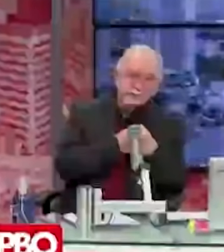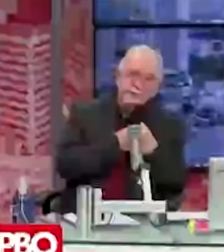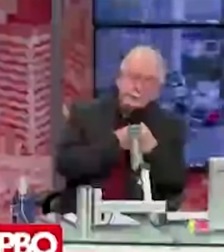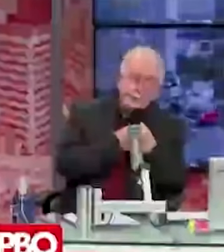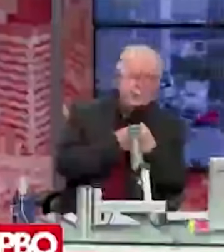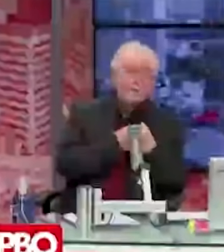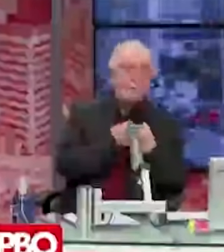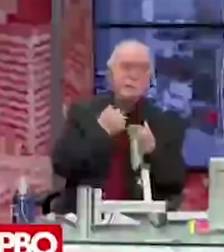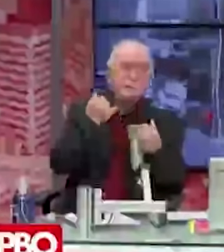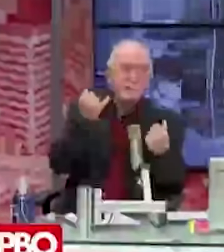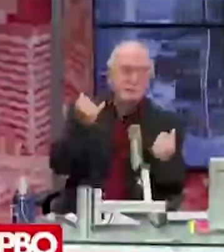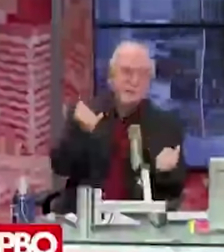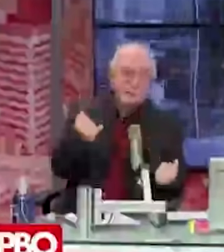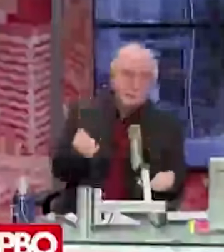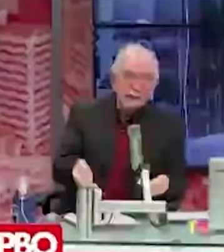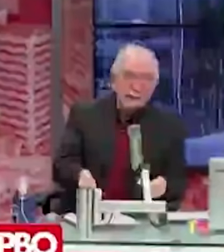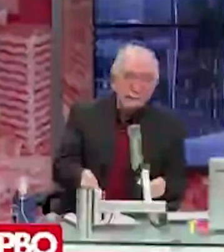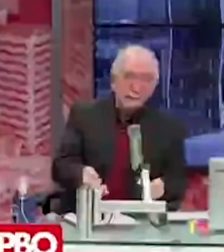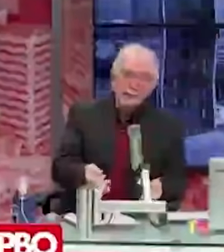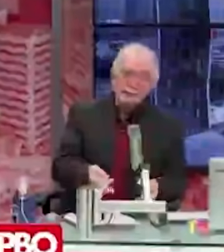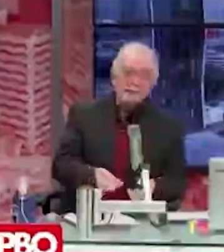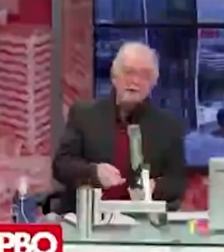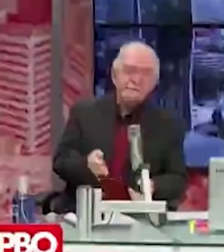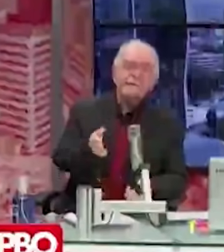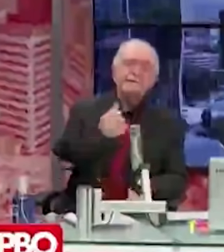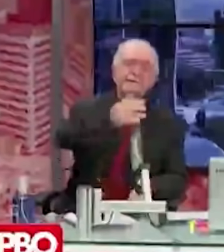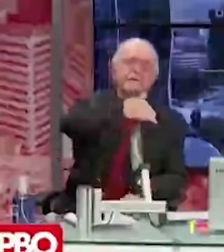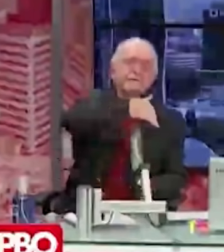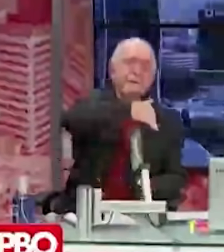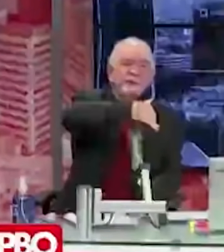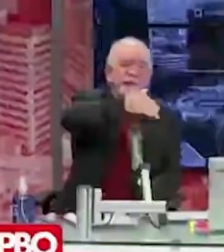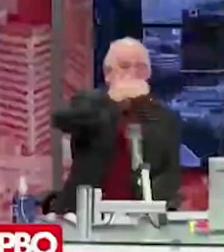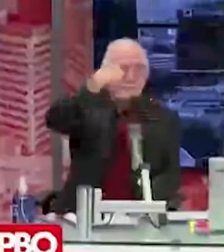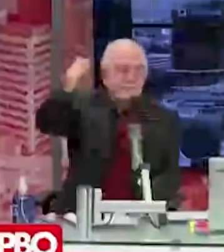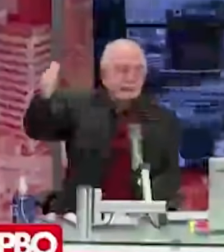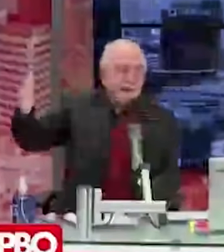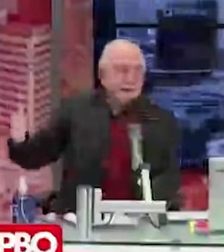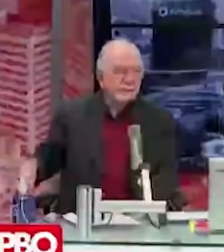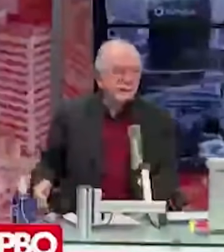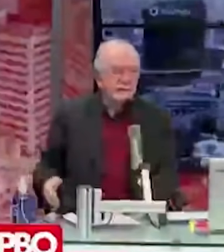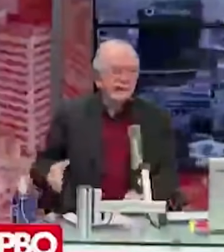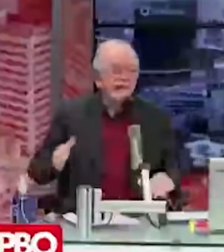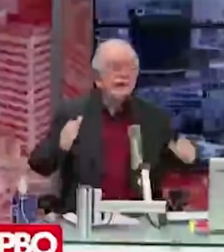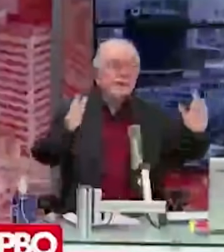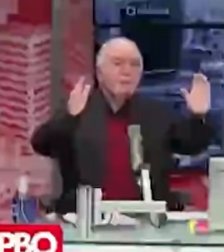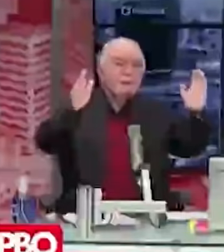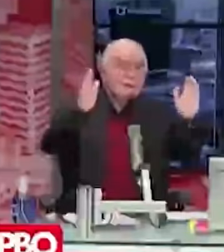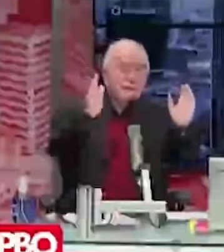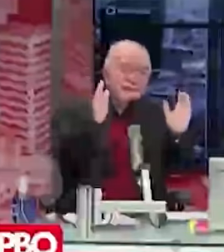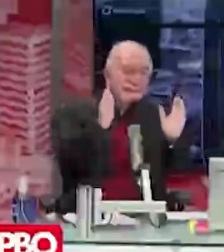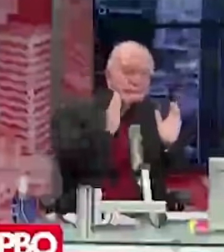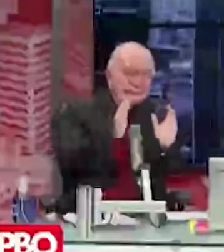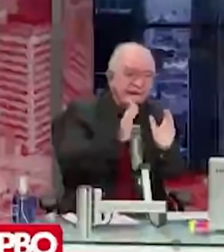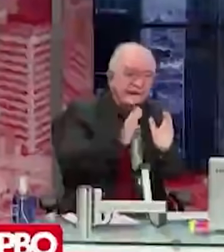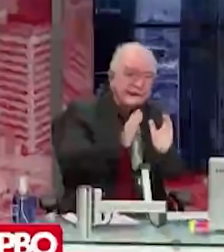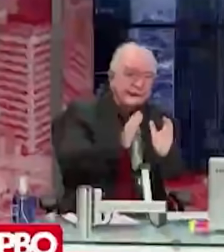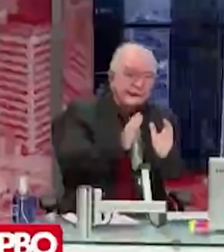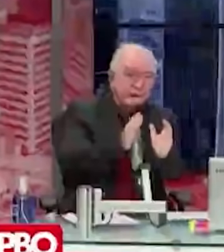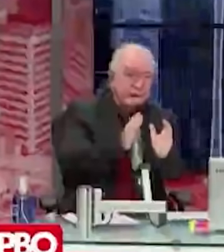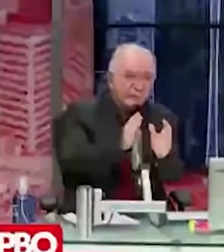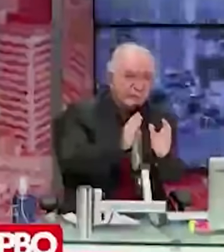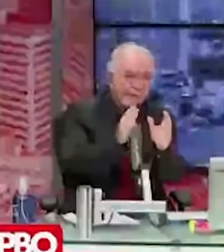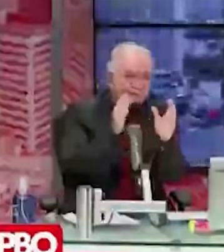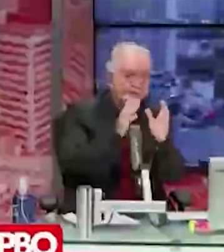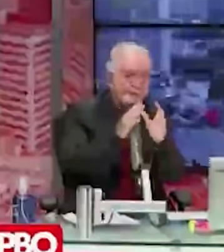respetar. Por ejemplo, no haber renunciado a su cargo, por ejemplo, en fin, toda la casuística que puede haber. Una vez que se cierra